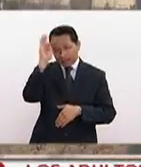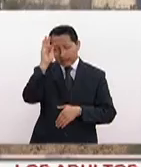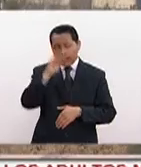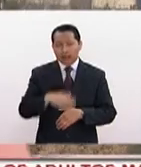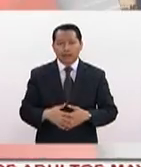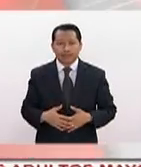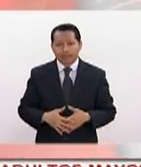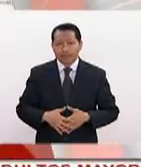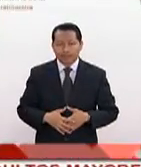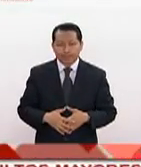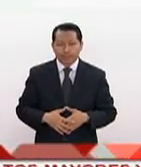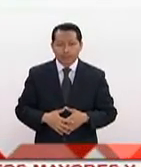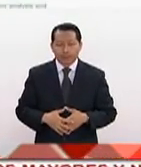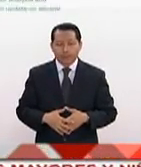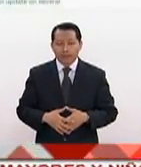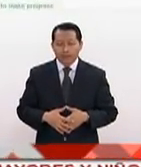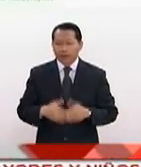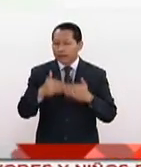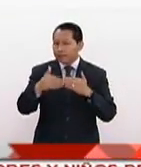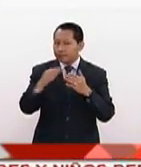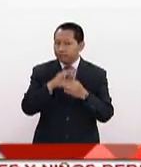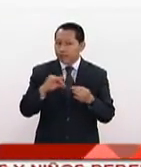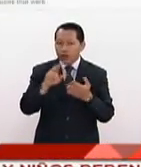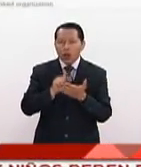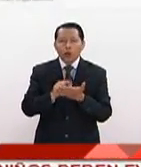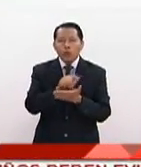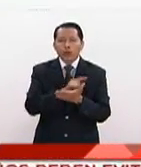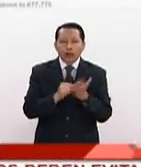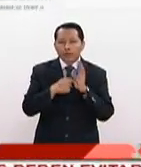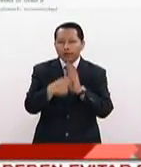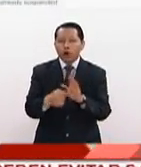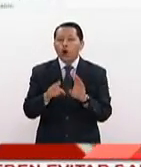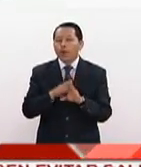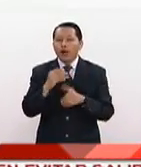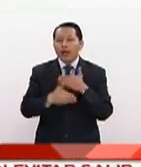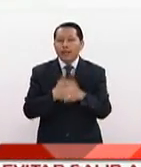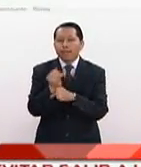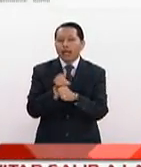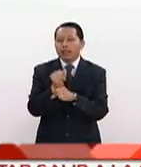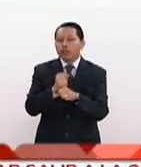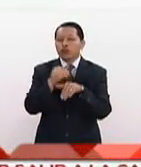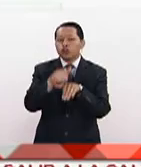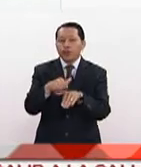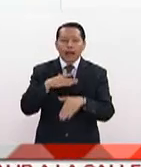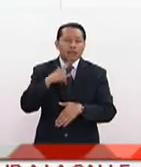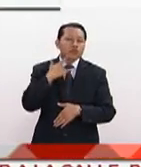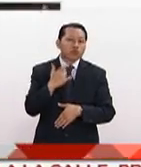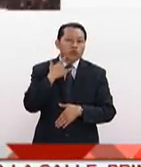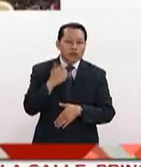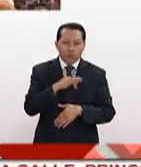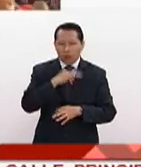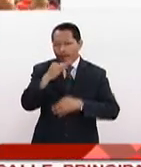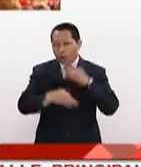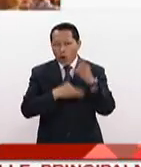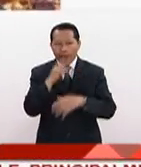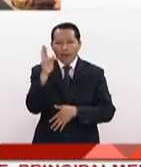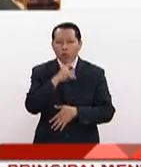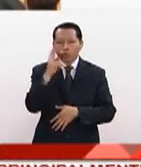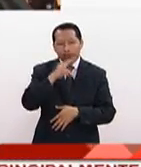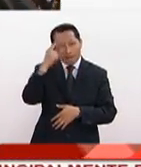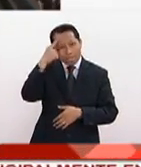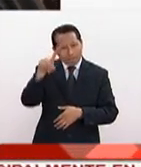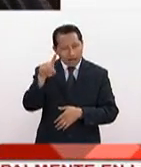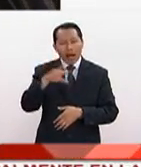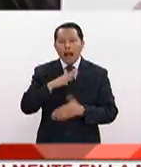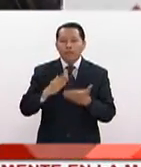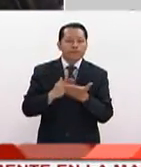Afganistán. Más adelante, Twitter compartió el avance de su investigación sobre los esfuerzos de la propaganda de Rusia para